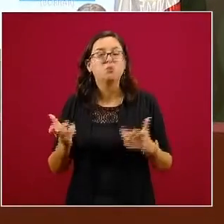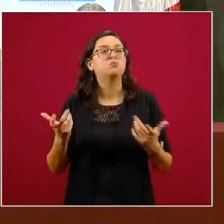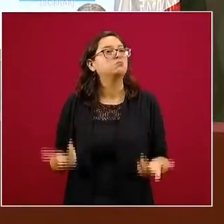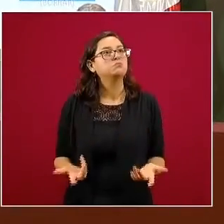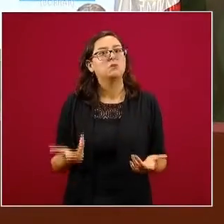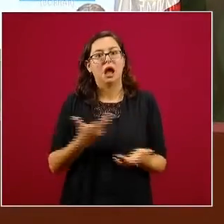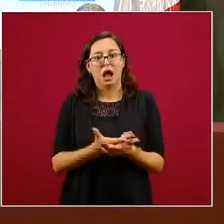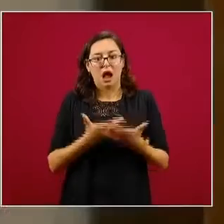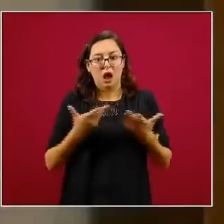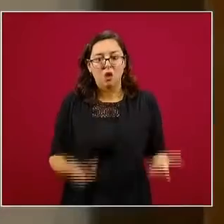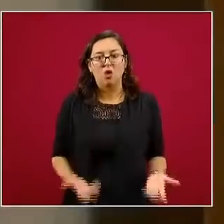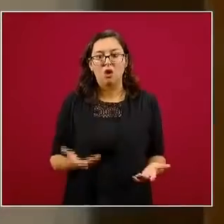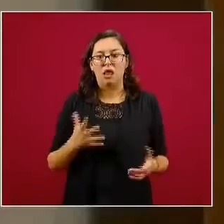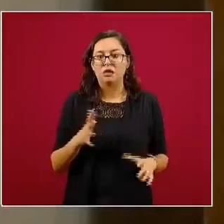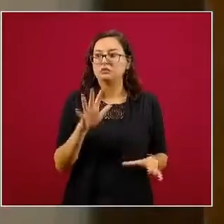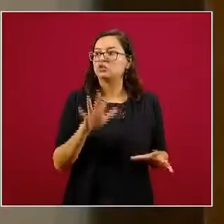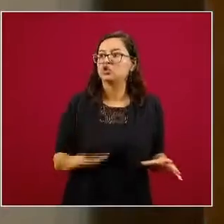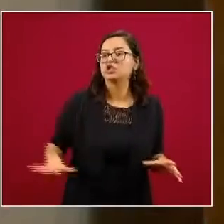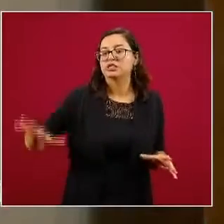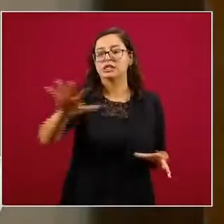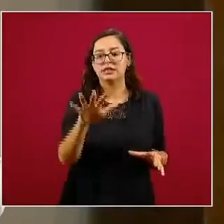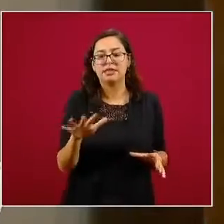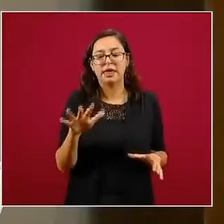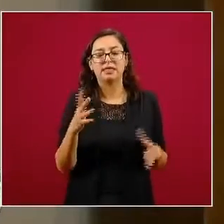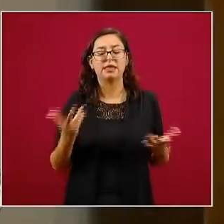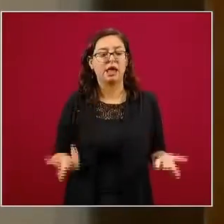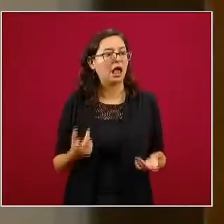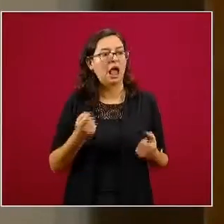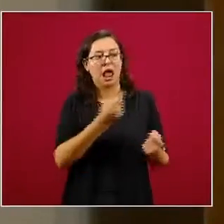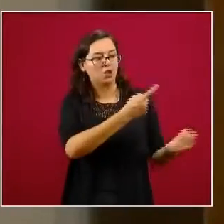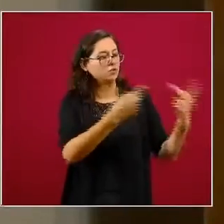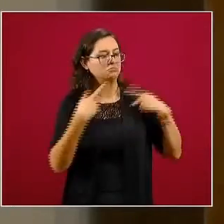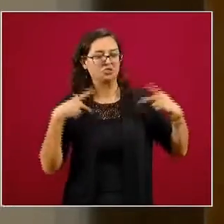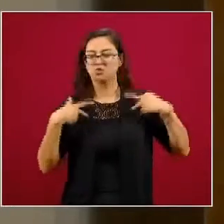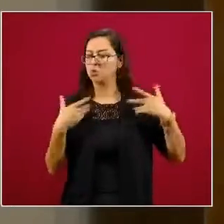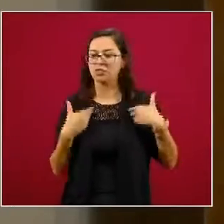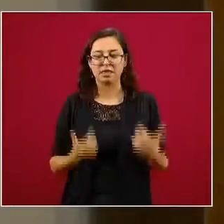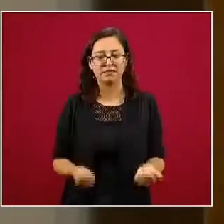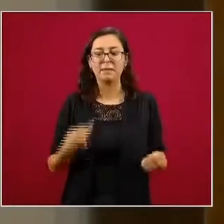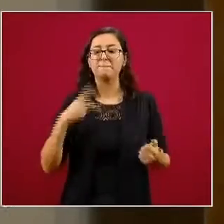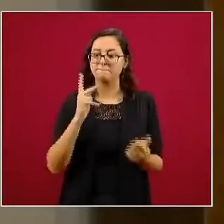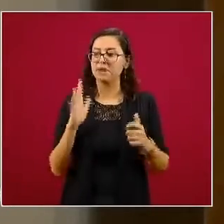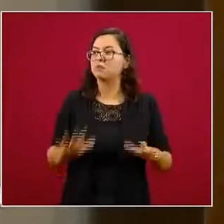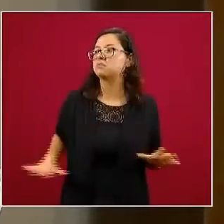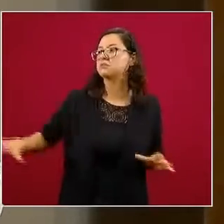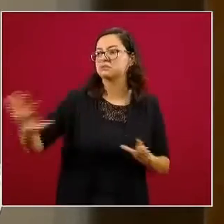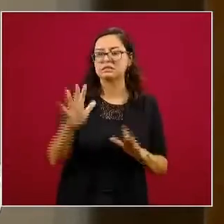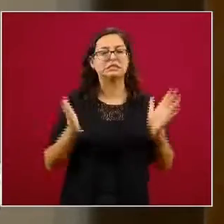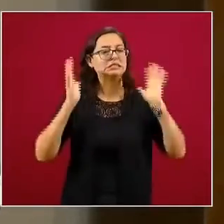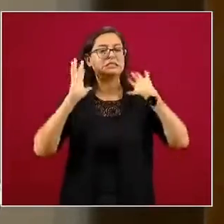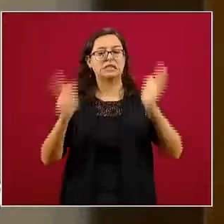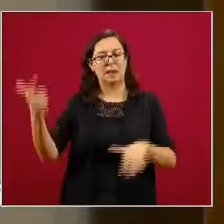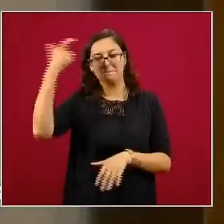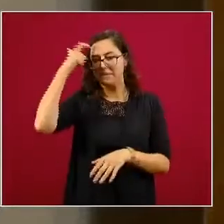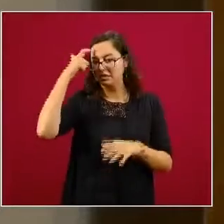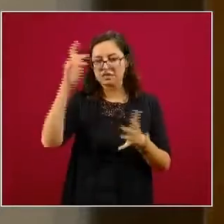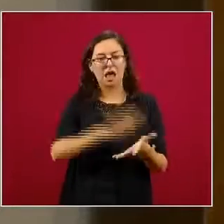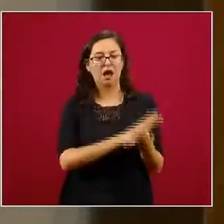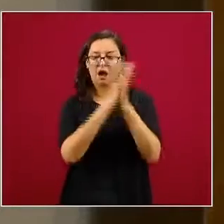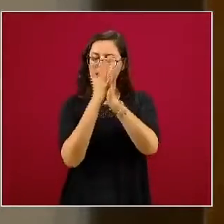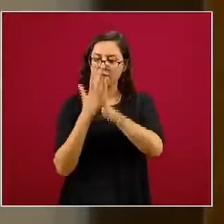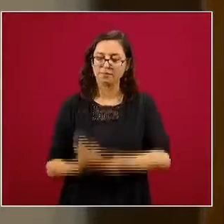investigación-acción que dé los frutos que todos esperamos. Muchas gracias. Muchas gracias. Muy bien, el mensaje